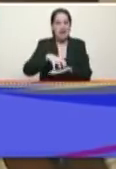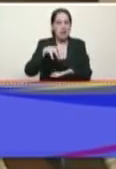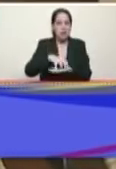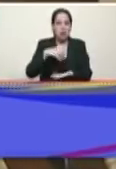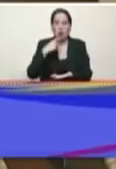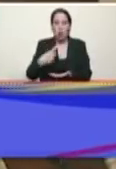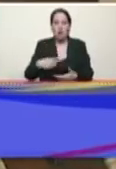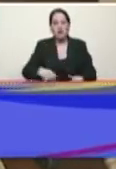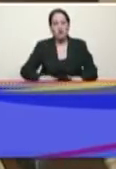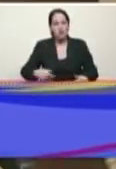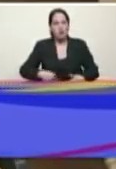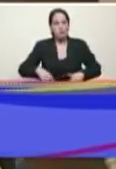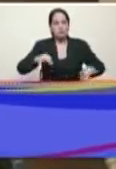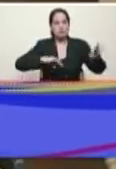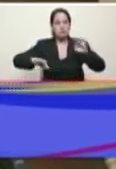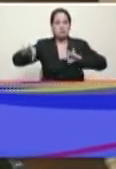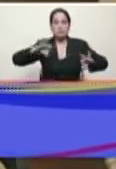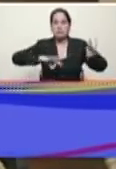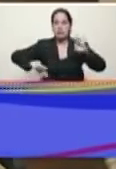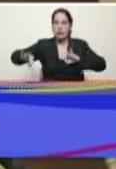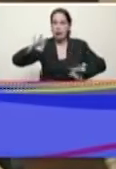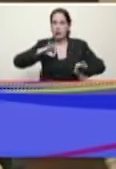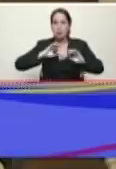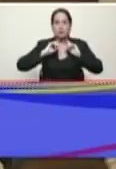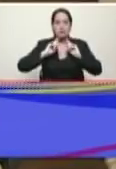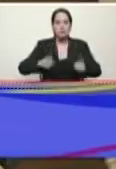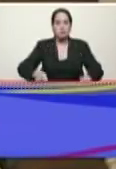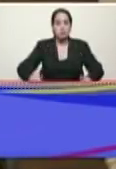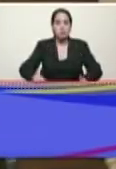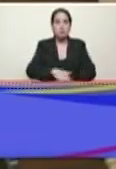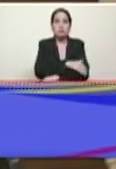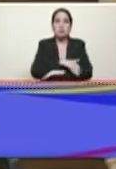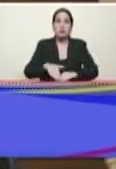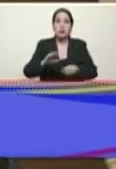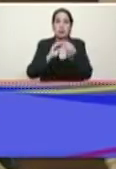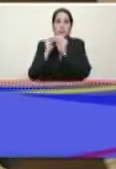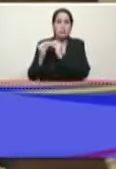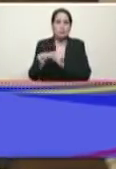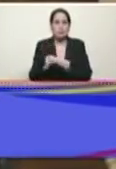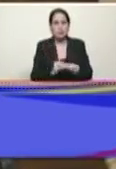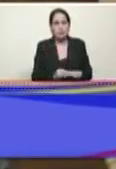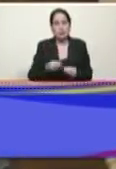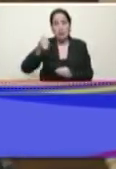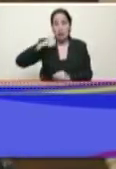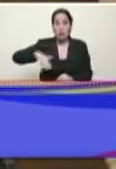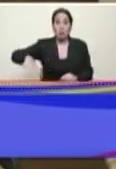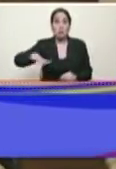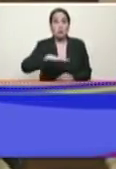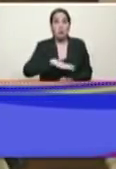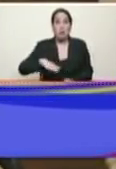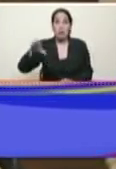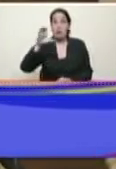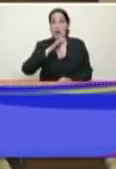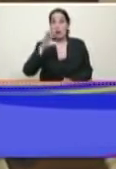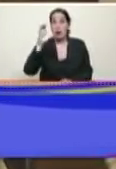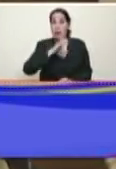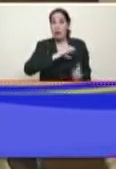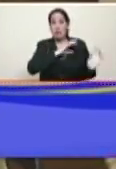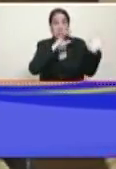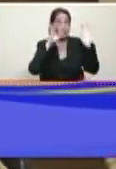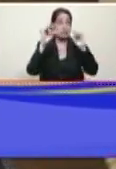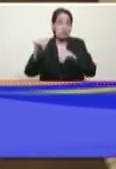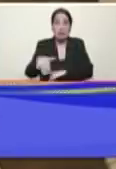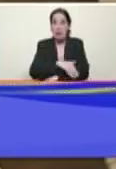de Teatro, todo lo que fue la recuperación de las calles y espacios, y bueno, el pueblo de Caracas estuvo permanentemente en la